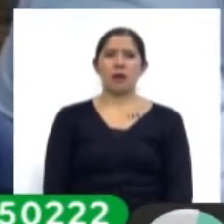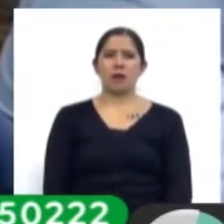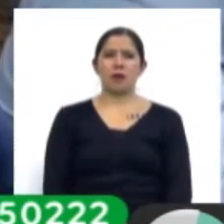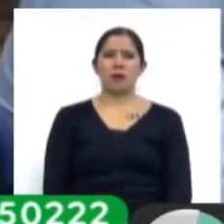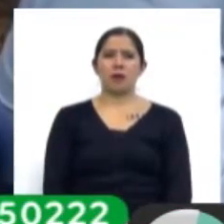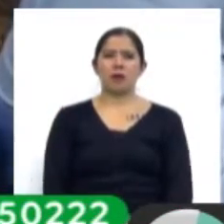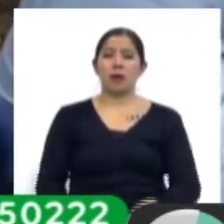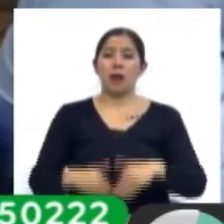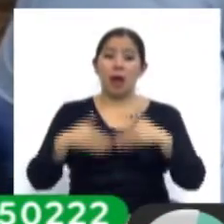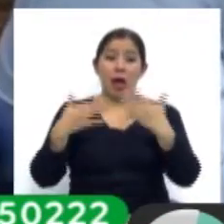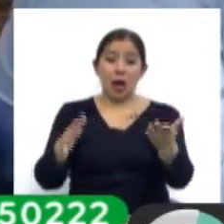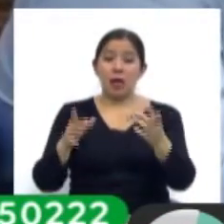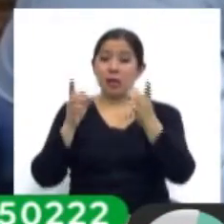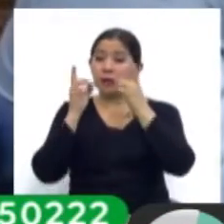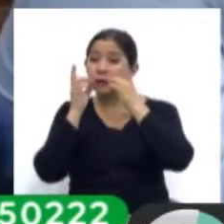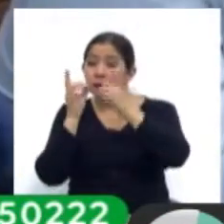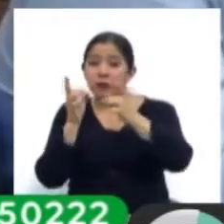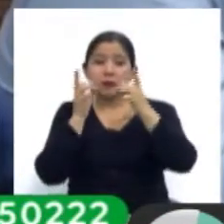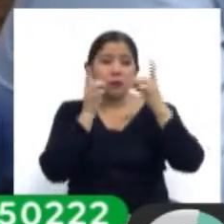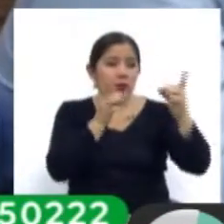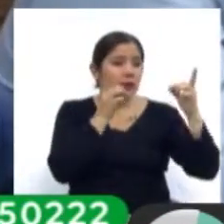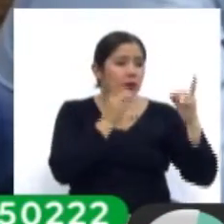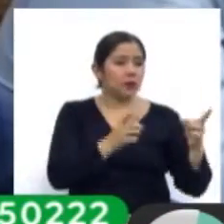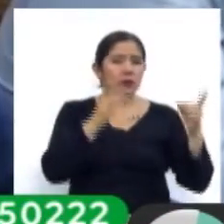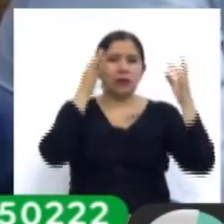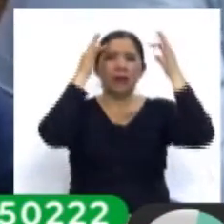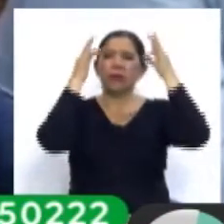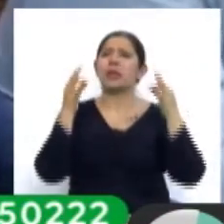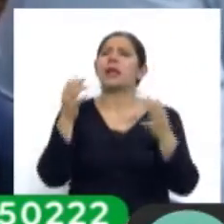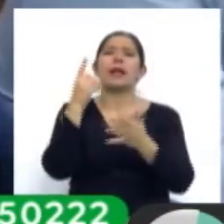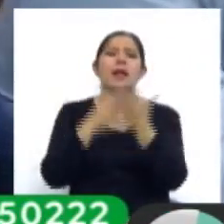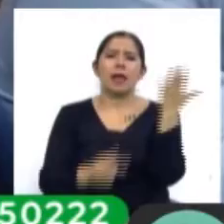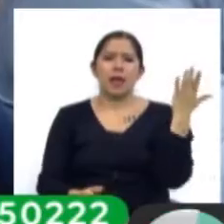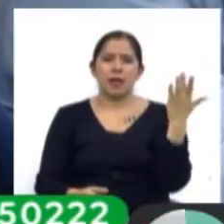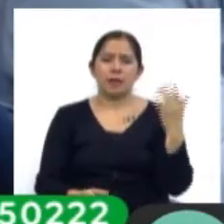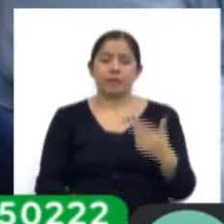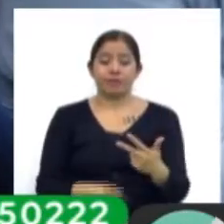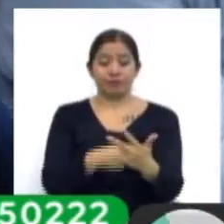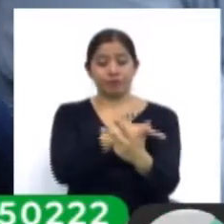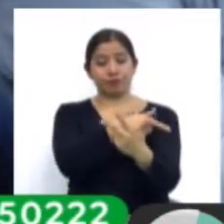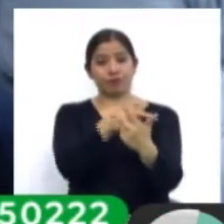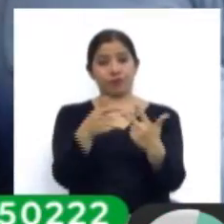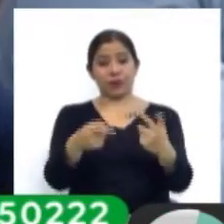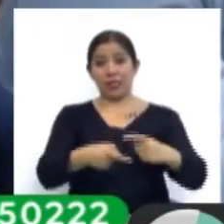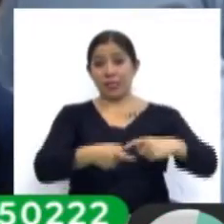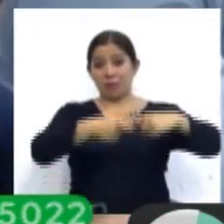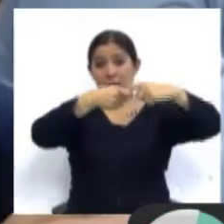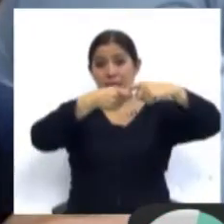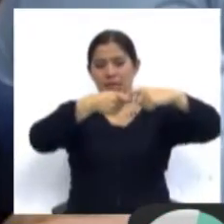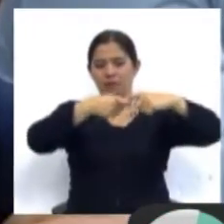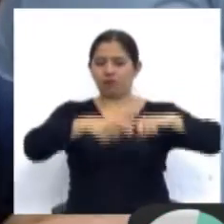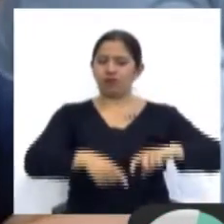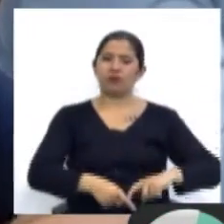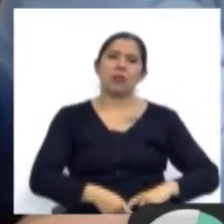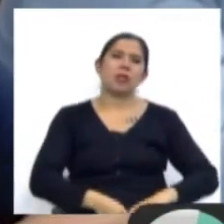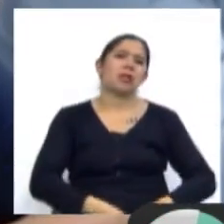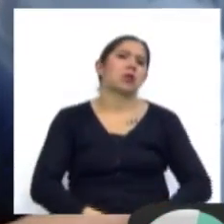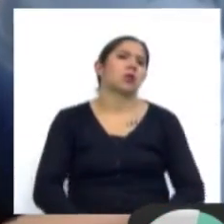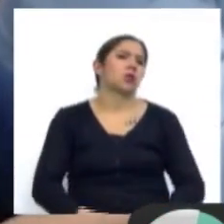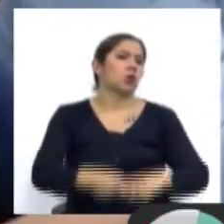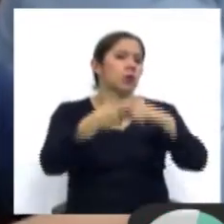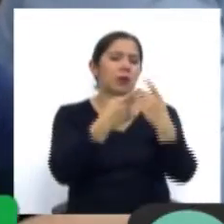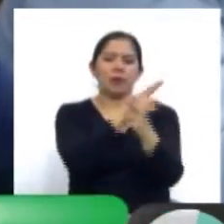Frente a las denuncias, hemos tomado la decisión de suspender, de anular